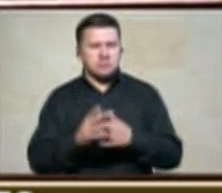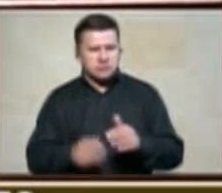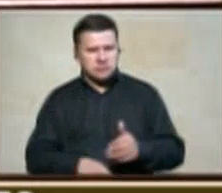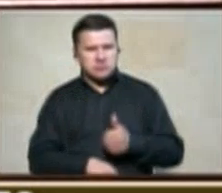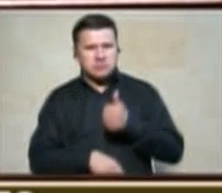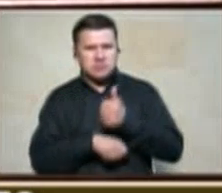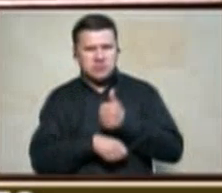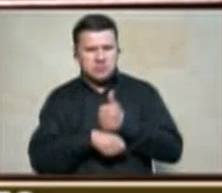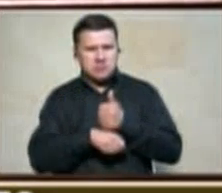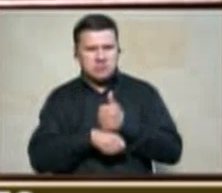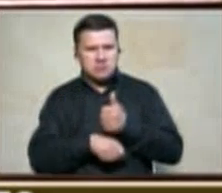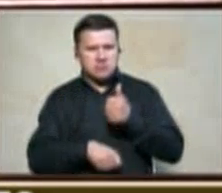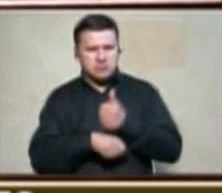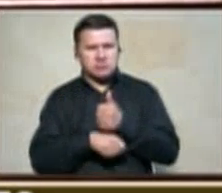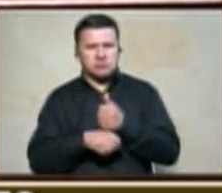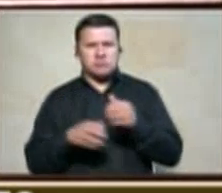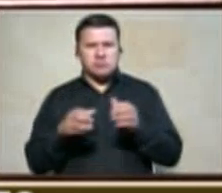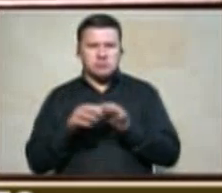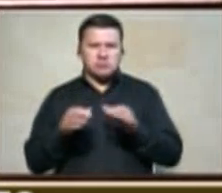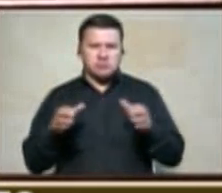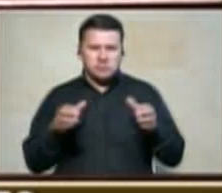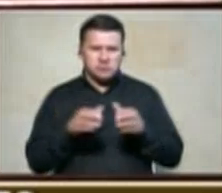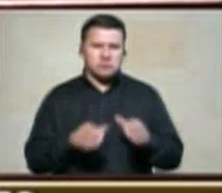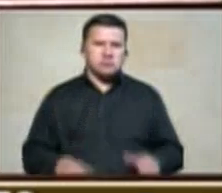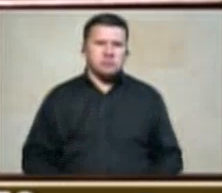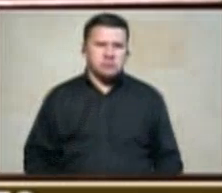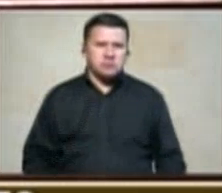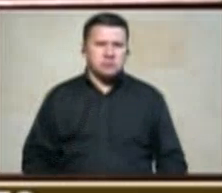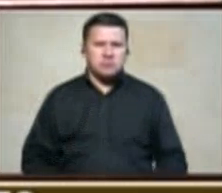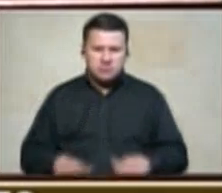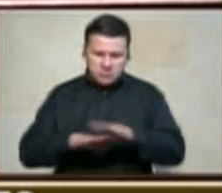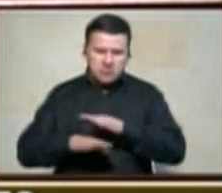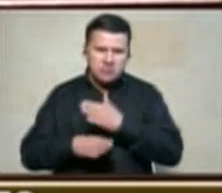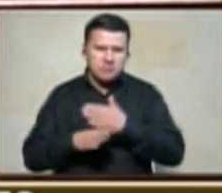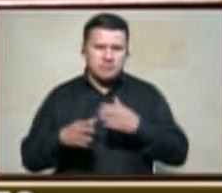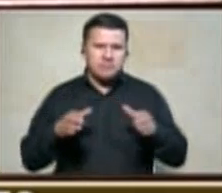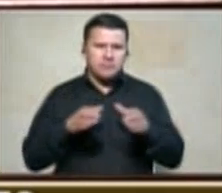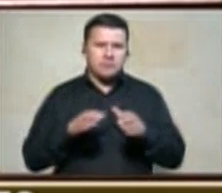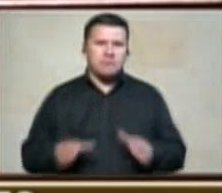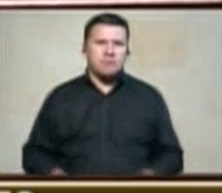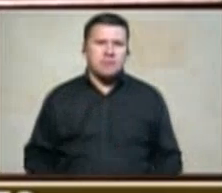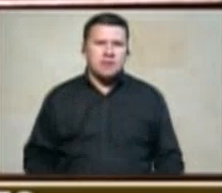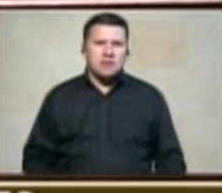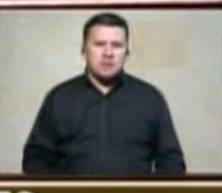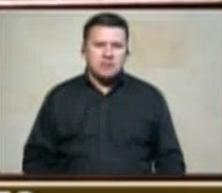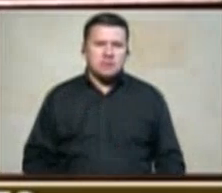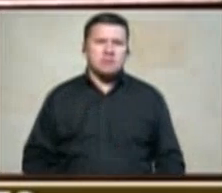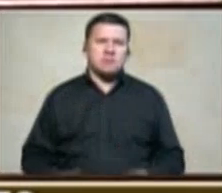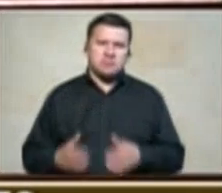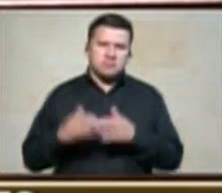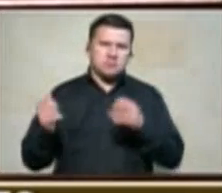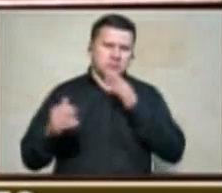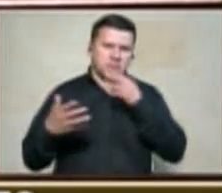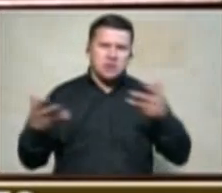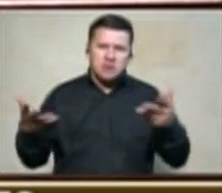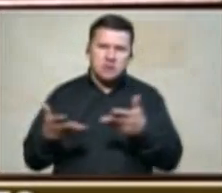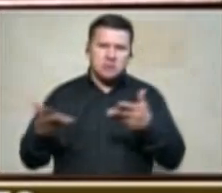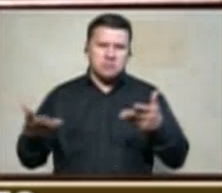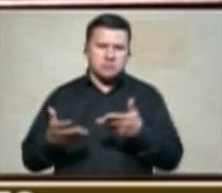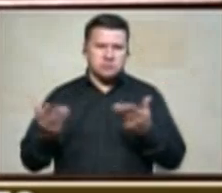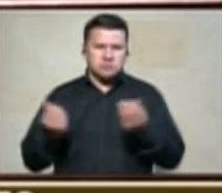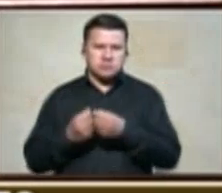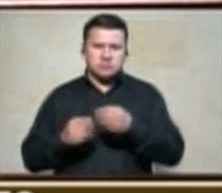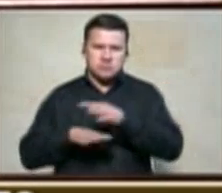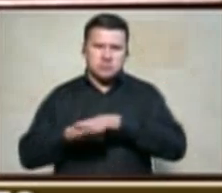directores de las oficinas de restitución de tierras y amenazas a los colaboradores de la unidad